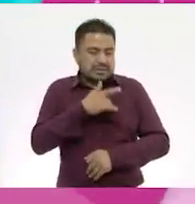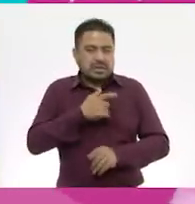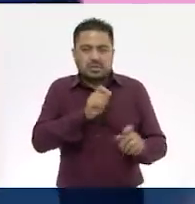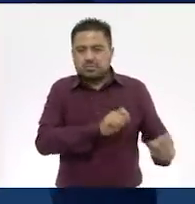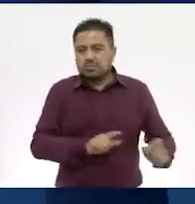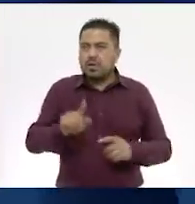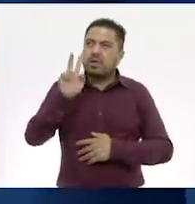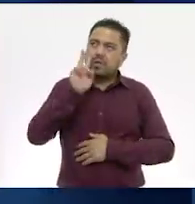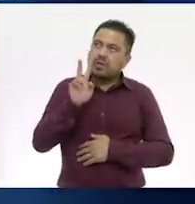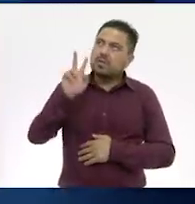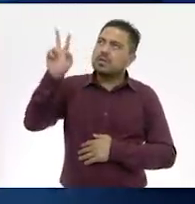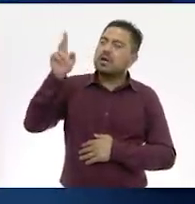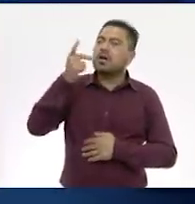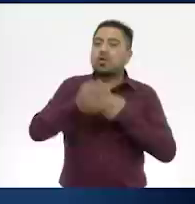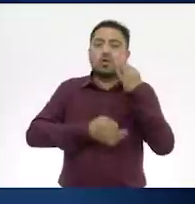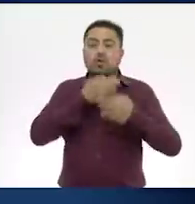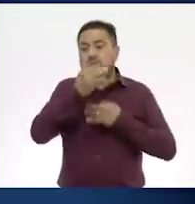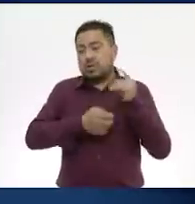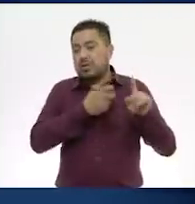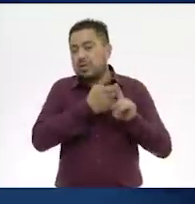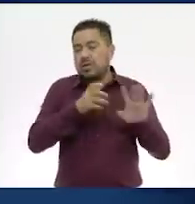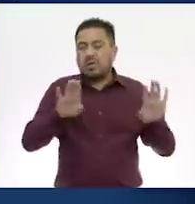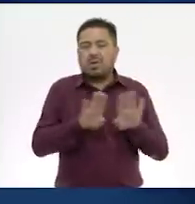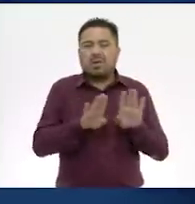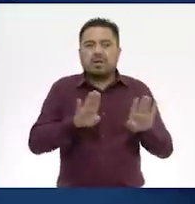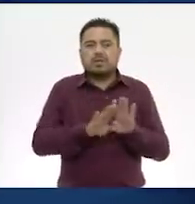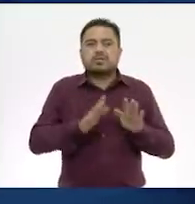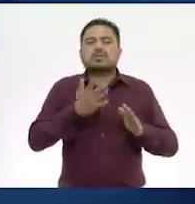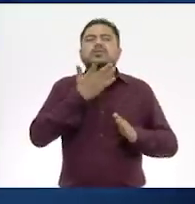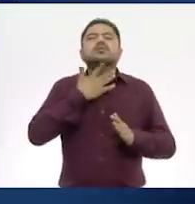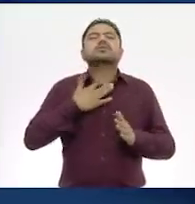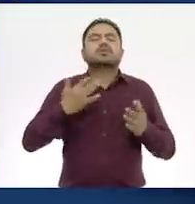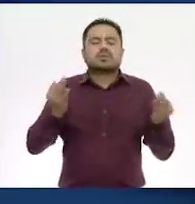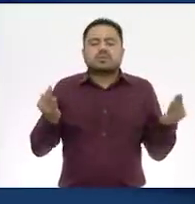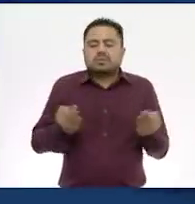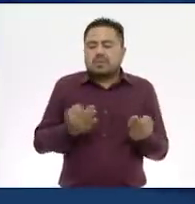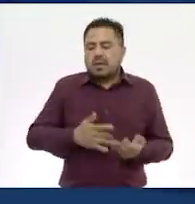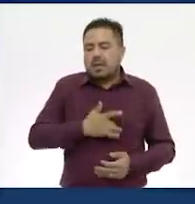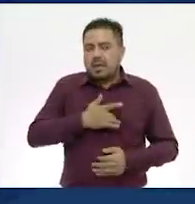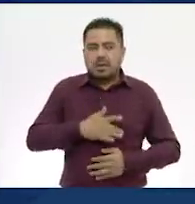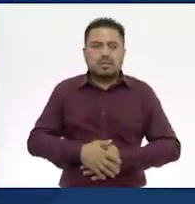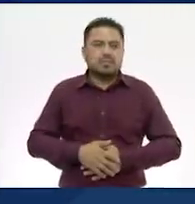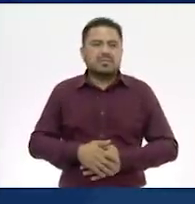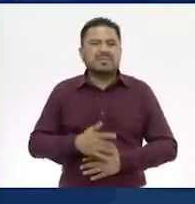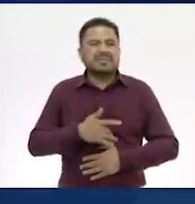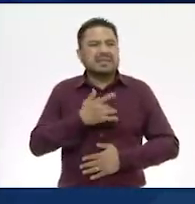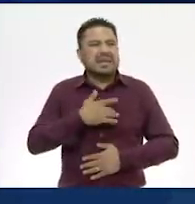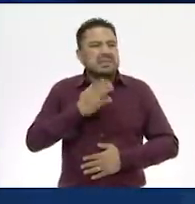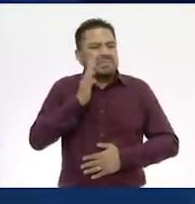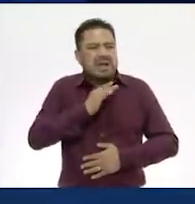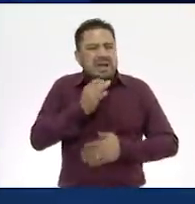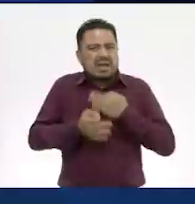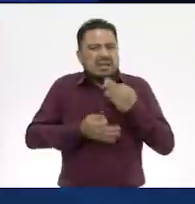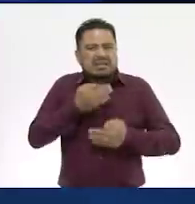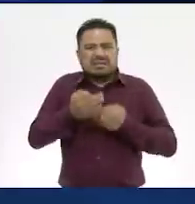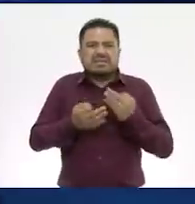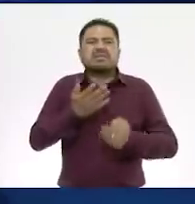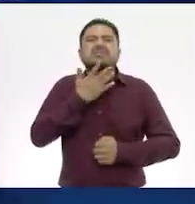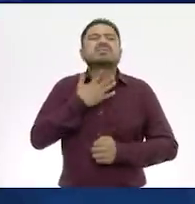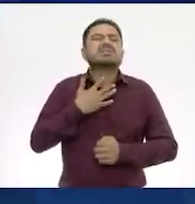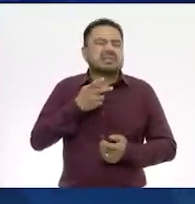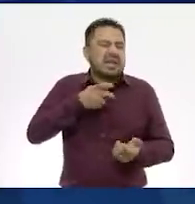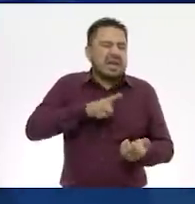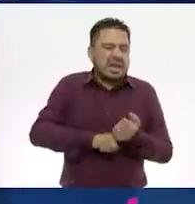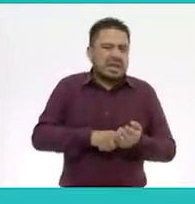siguiente? Esa noticia fue como un trago de hiel. Que te cayó muy mal la noticia. Sí, la hiel regularmente